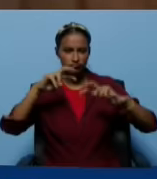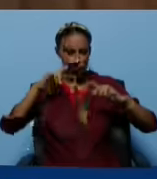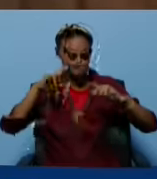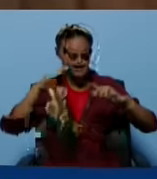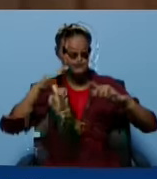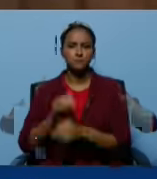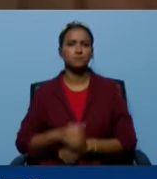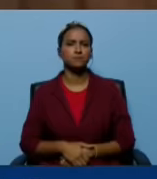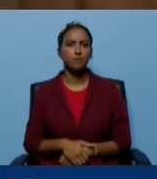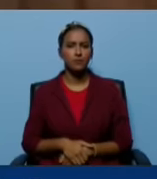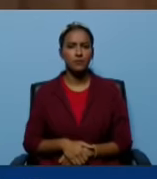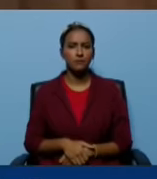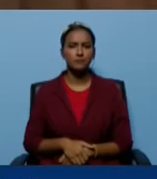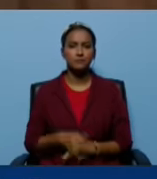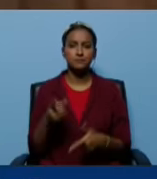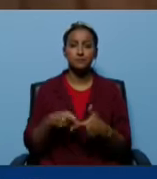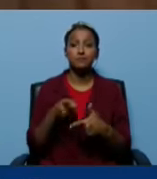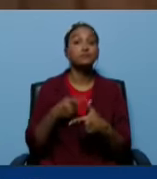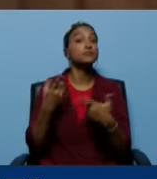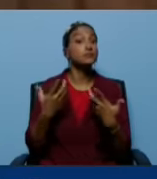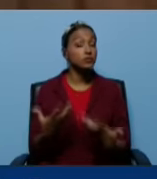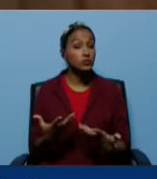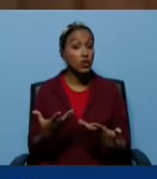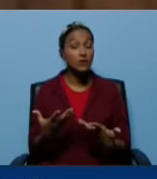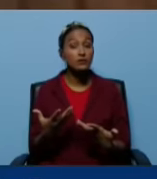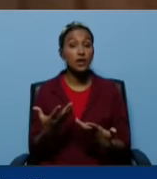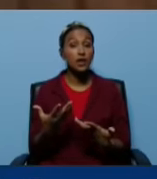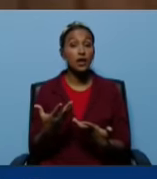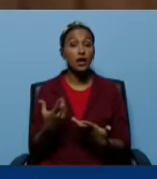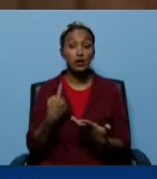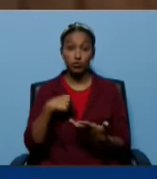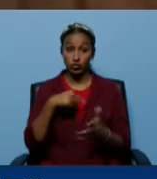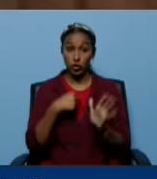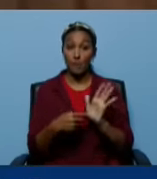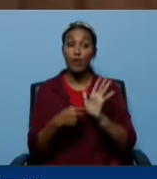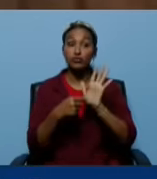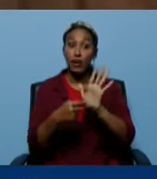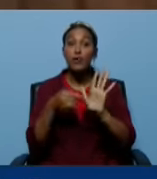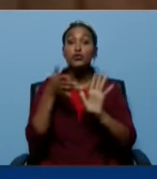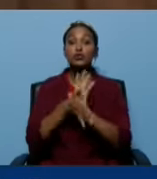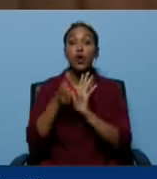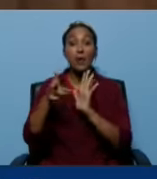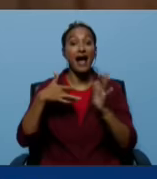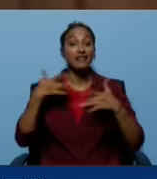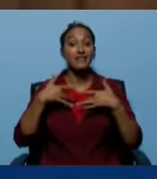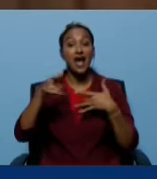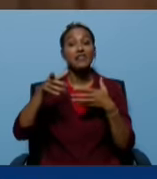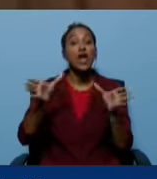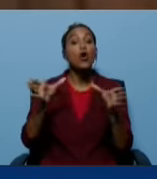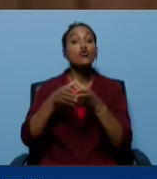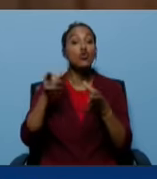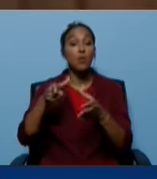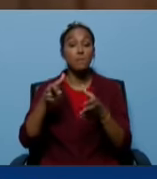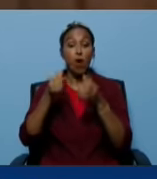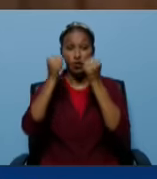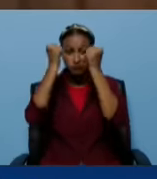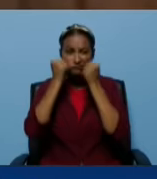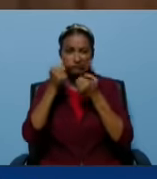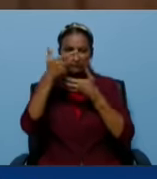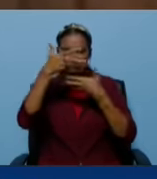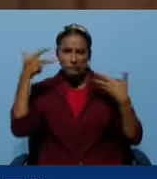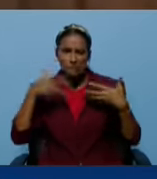punitivo, donde nosotros señalamos las actividades terroristas, delictivas, de grupos delincuenciales